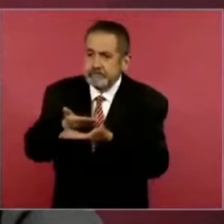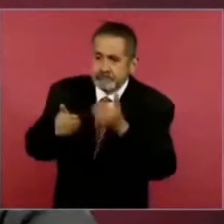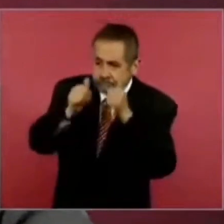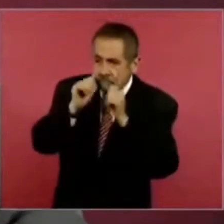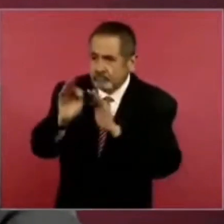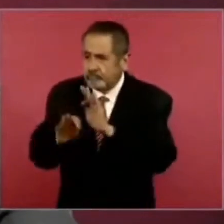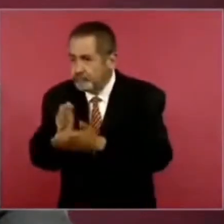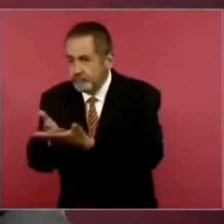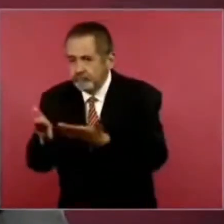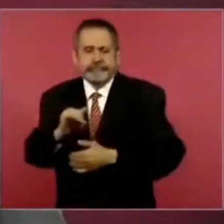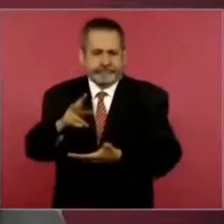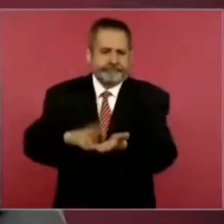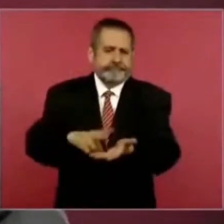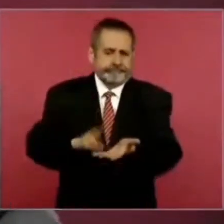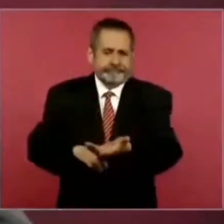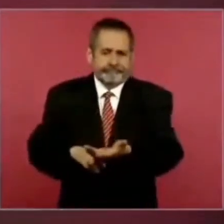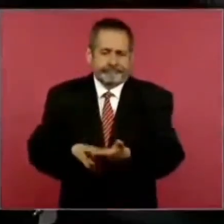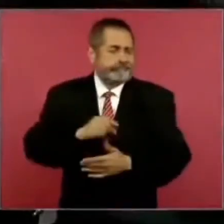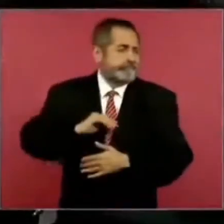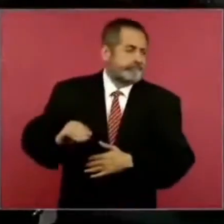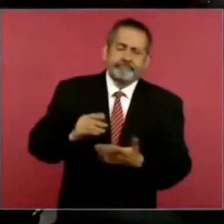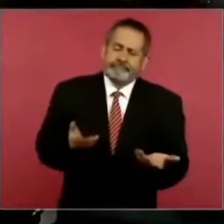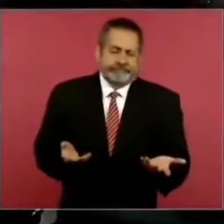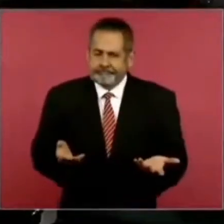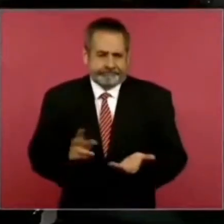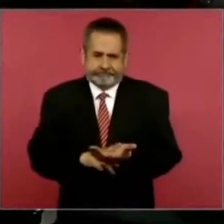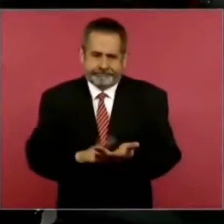Entonces, a veces lo que pasa es, a ver,